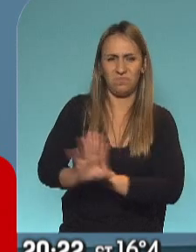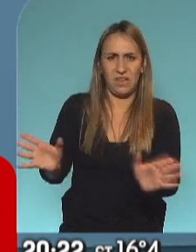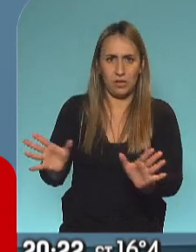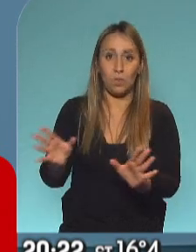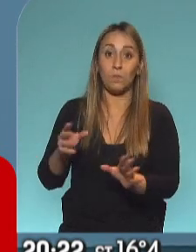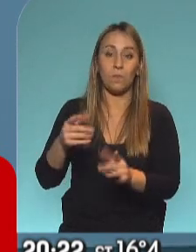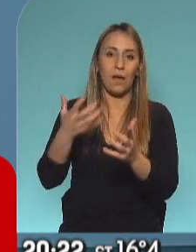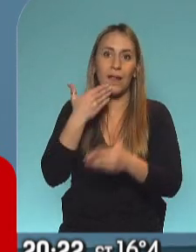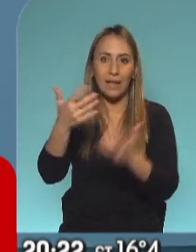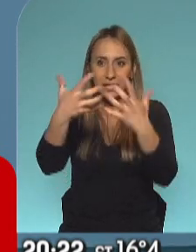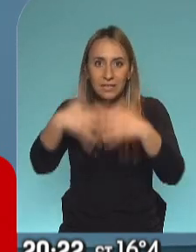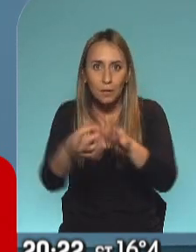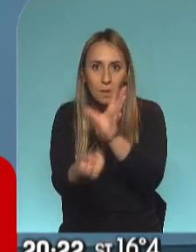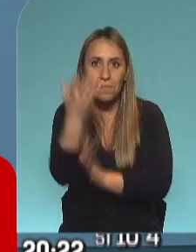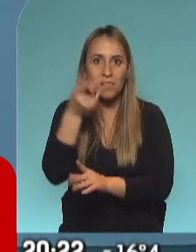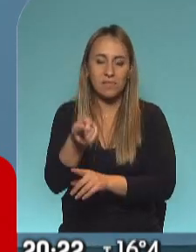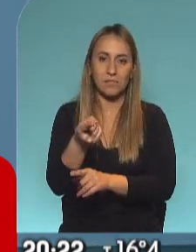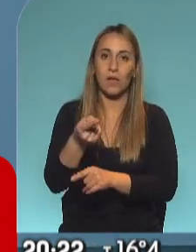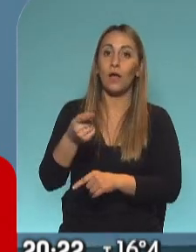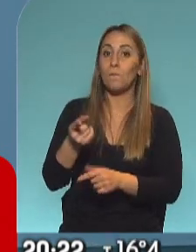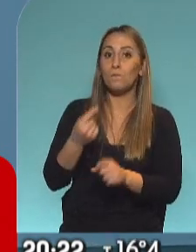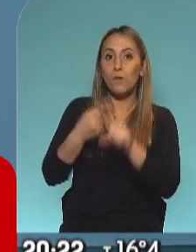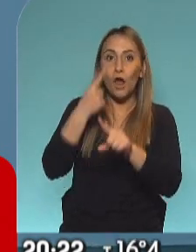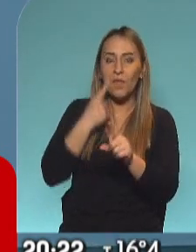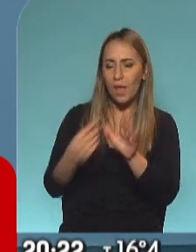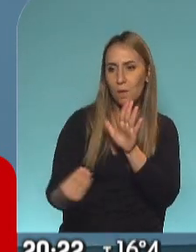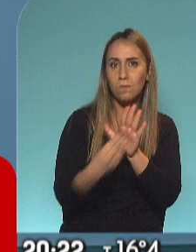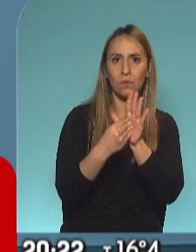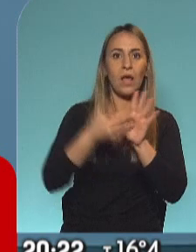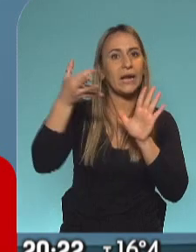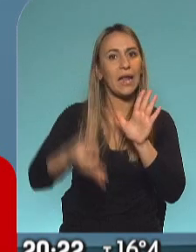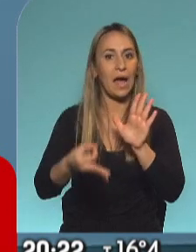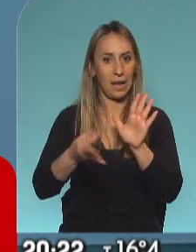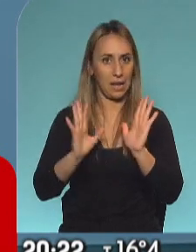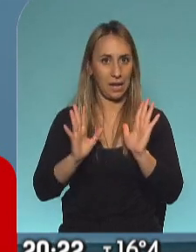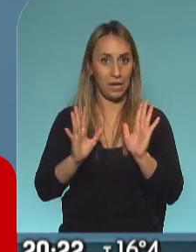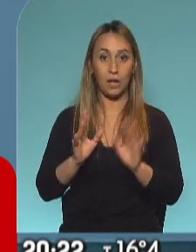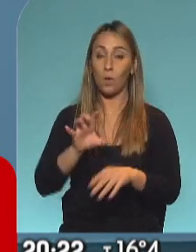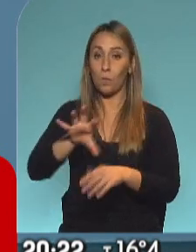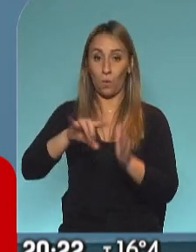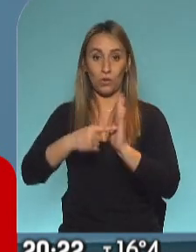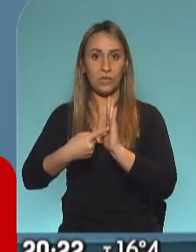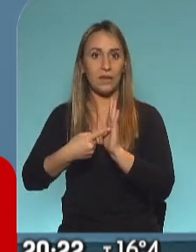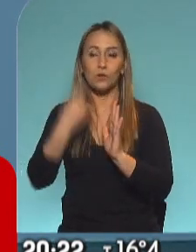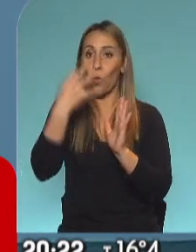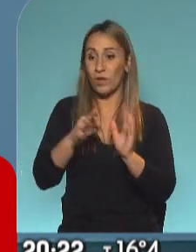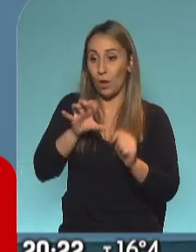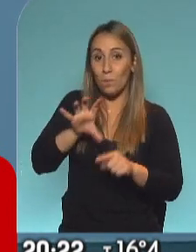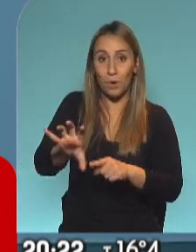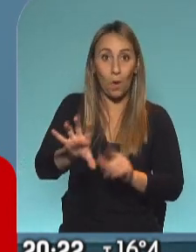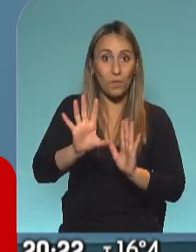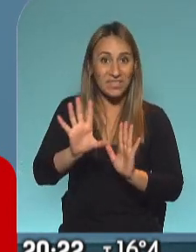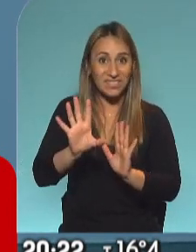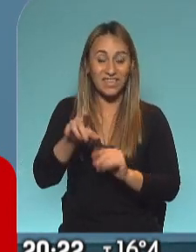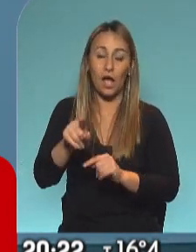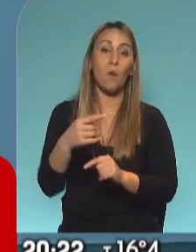casos reales de cada día. Esto no, somos los únicos que vamos a decir, digamos, el dato real en tiempo real. Todo el resto de las